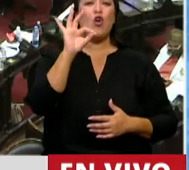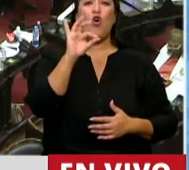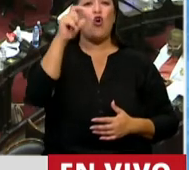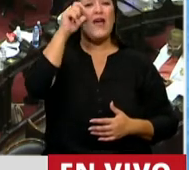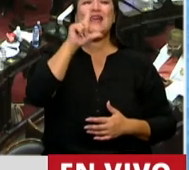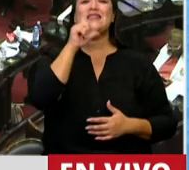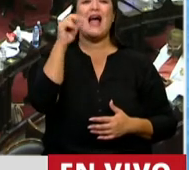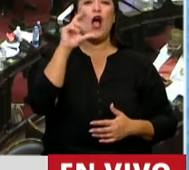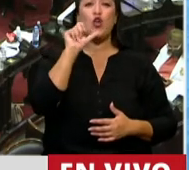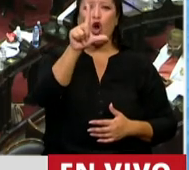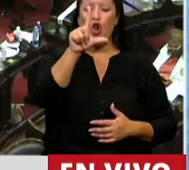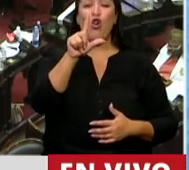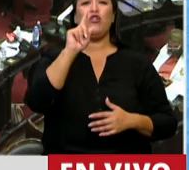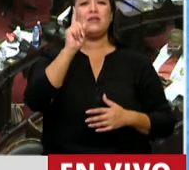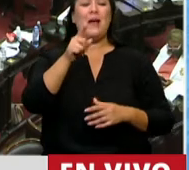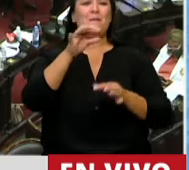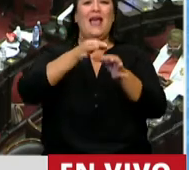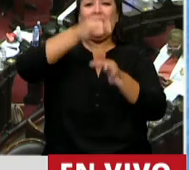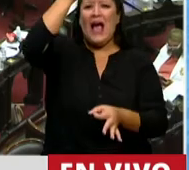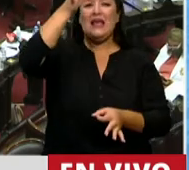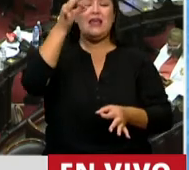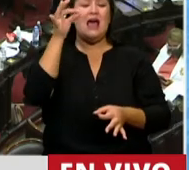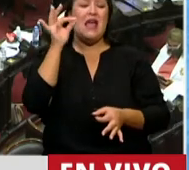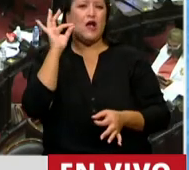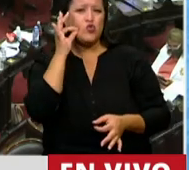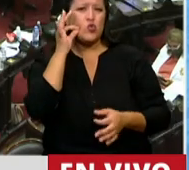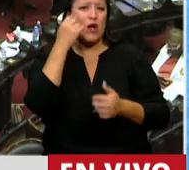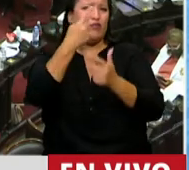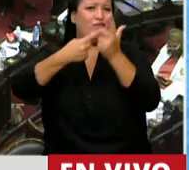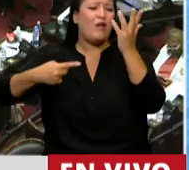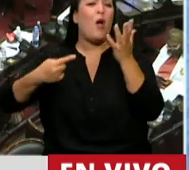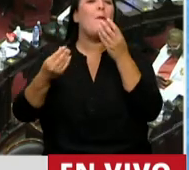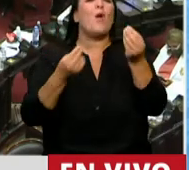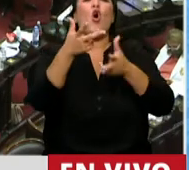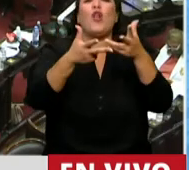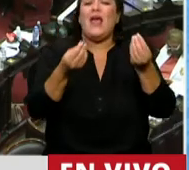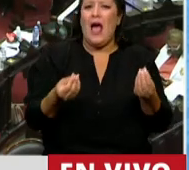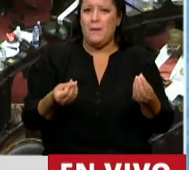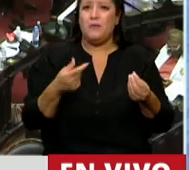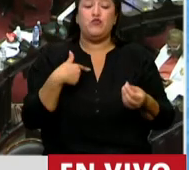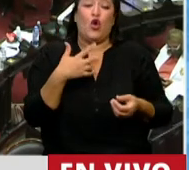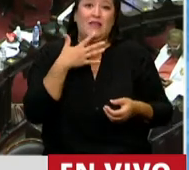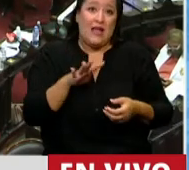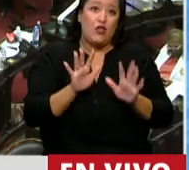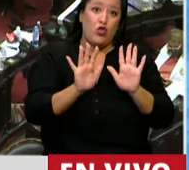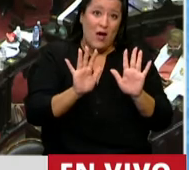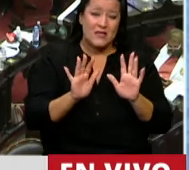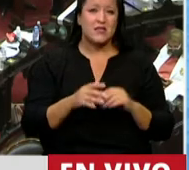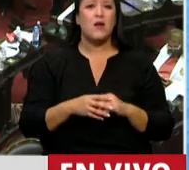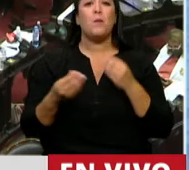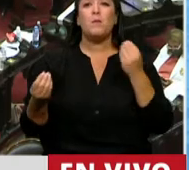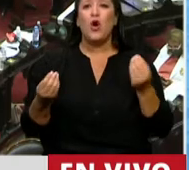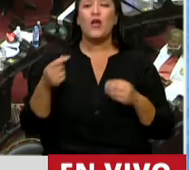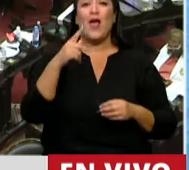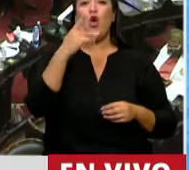con base a caña de azúcar, se debió al sencillo hecho, y entendible si fuese así, de que